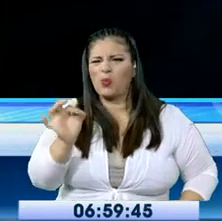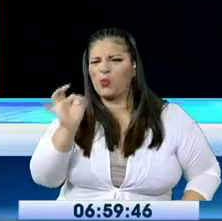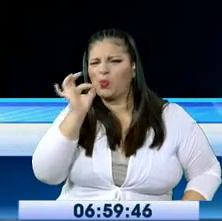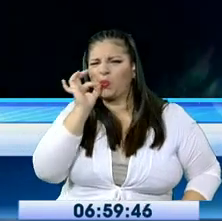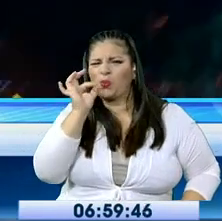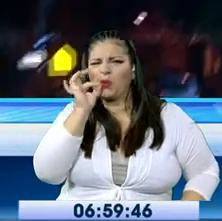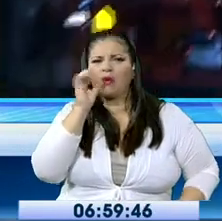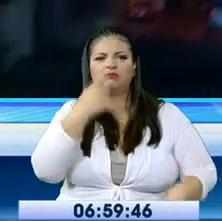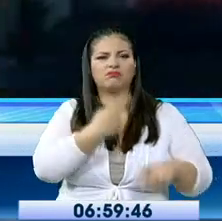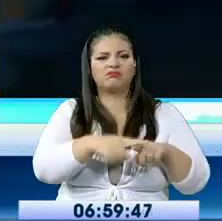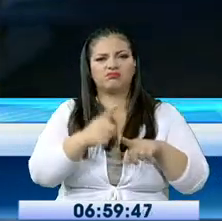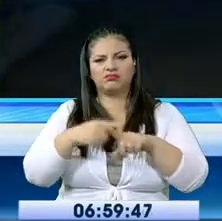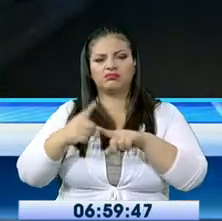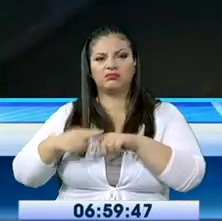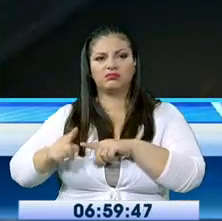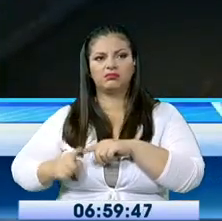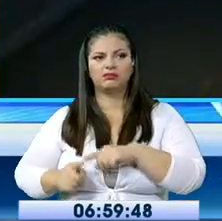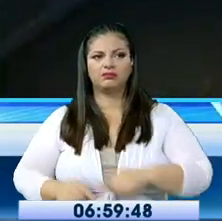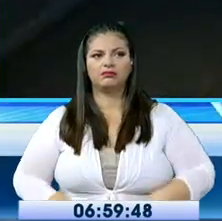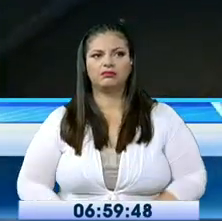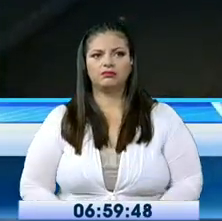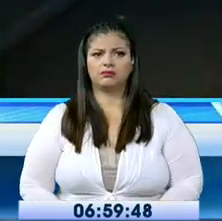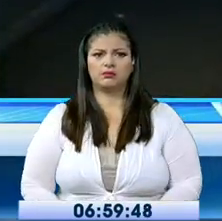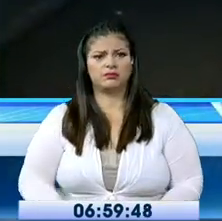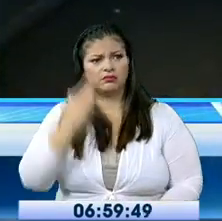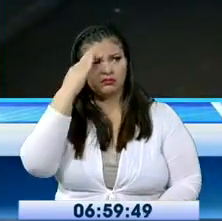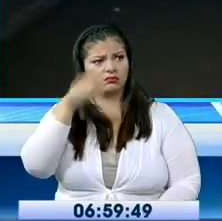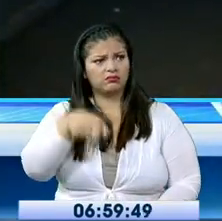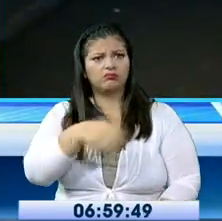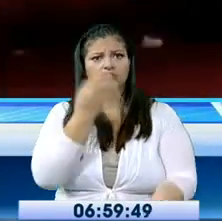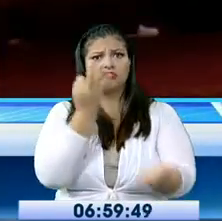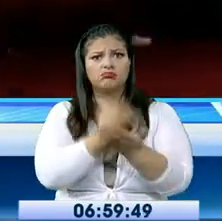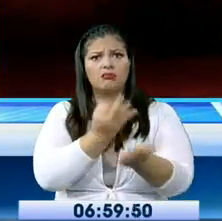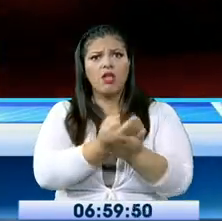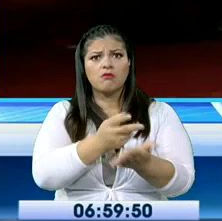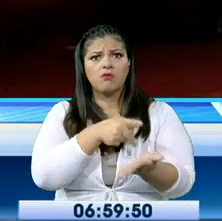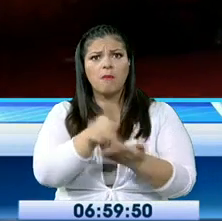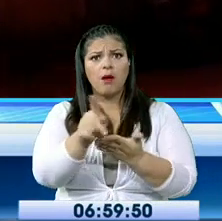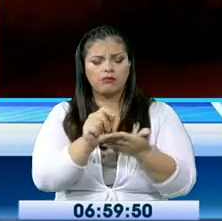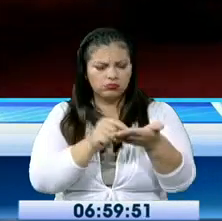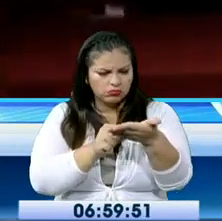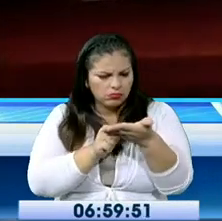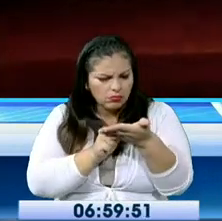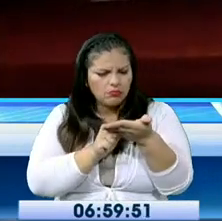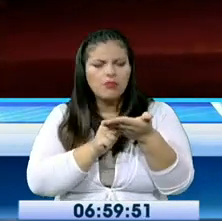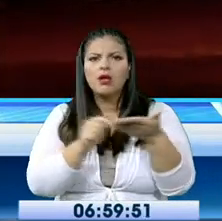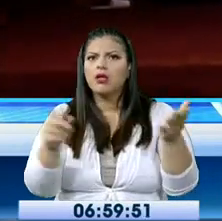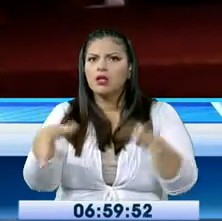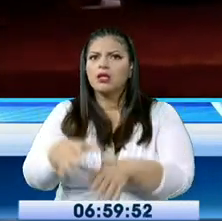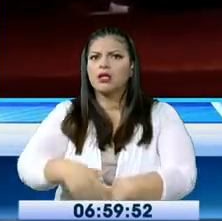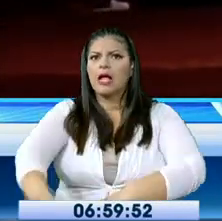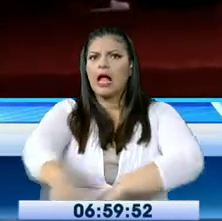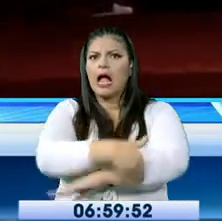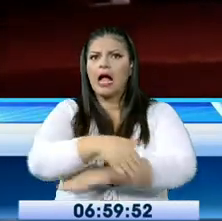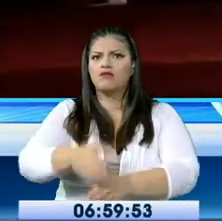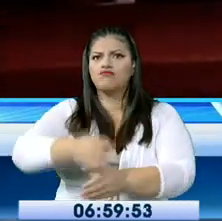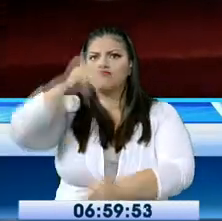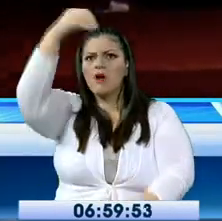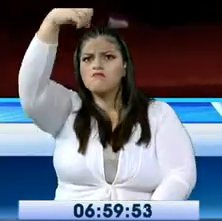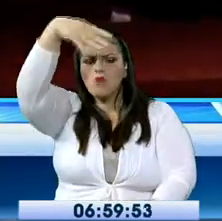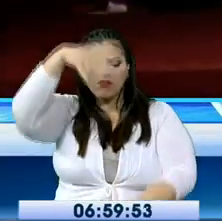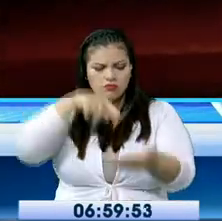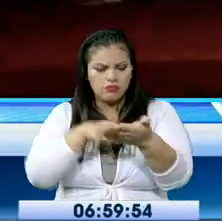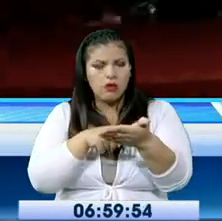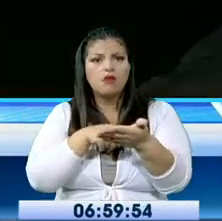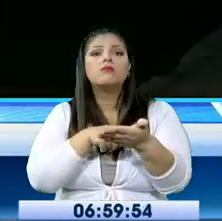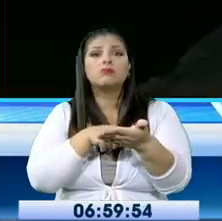Y a más de, y con esto concluyo, que pagan por alumbrado público, porque pagamos alumbrado público. Así es. En la planilla le viene a